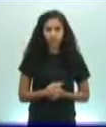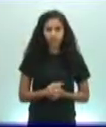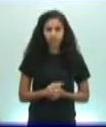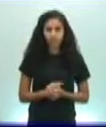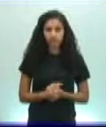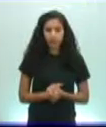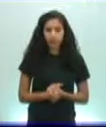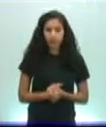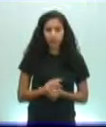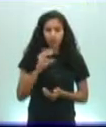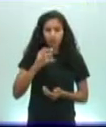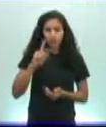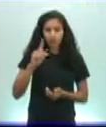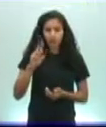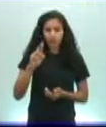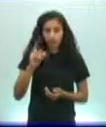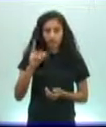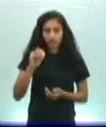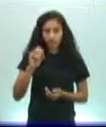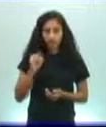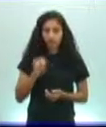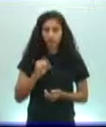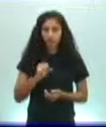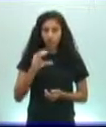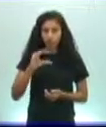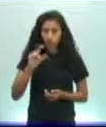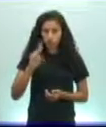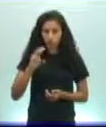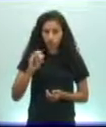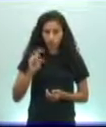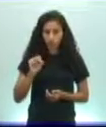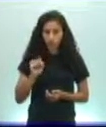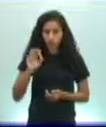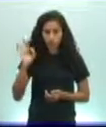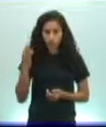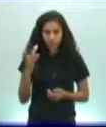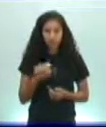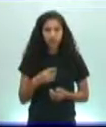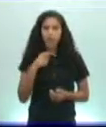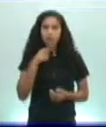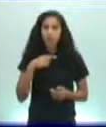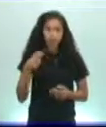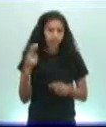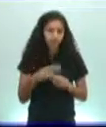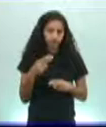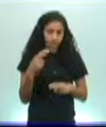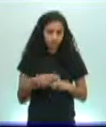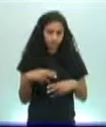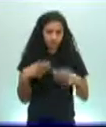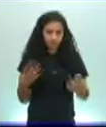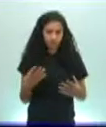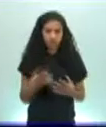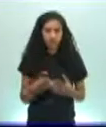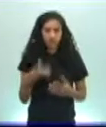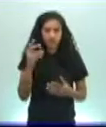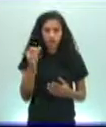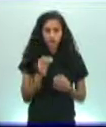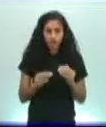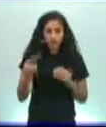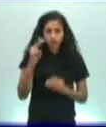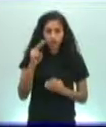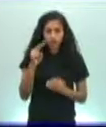Los cuadrados y los cubos perfectos no son más que las potencias de exponente 2 y de